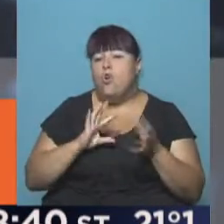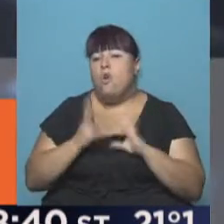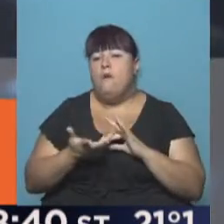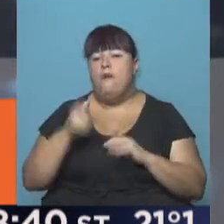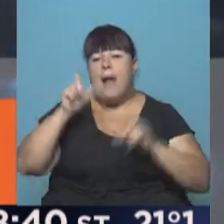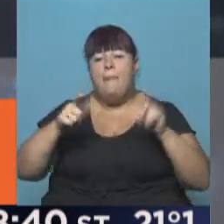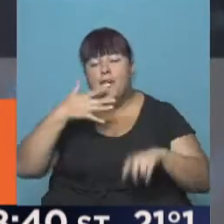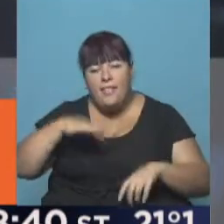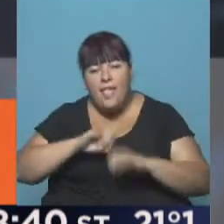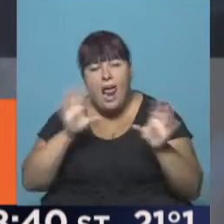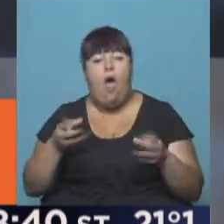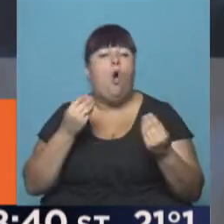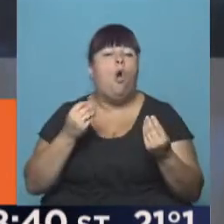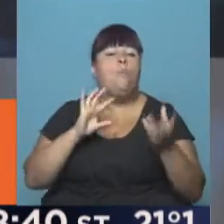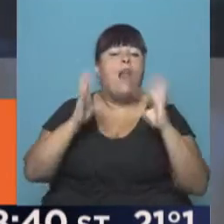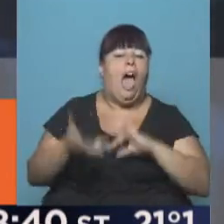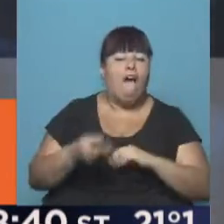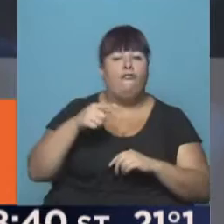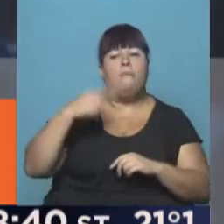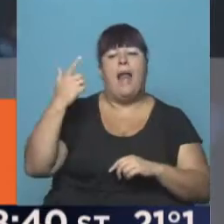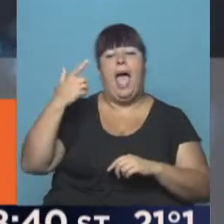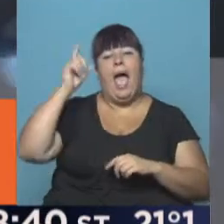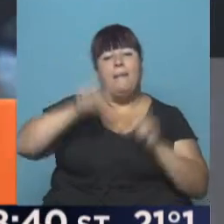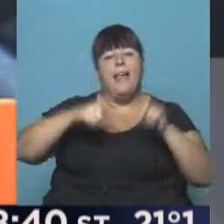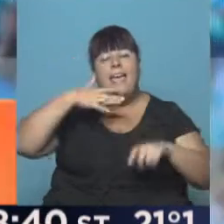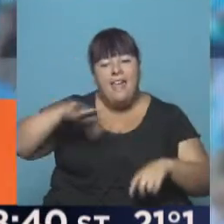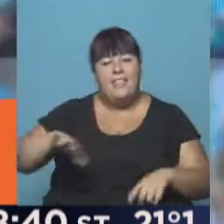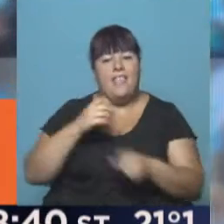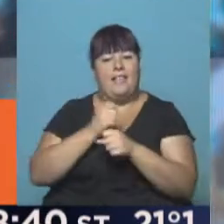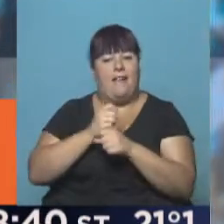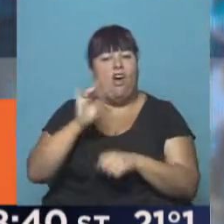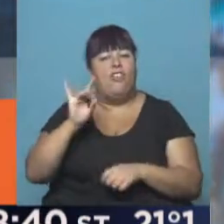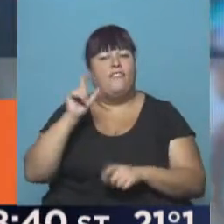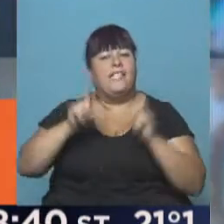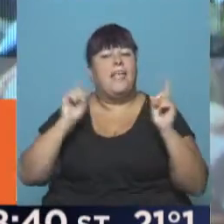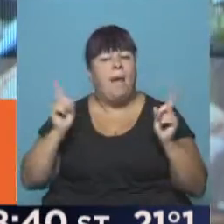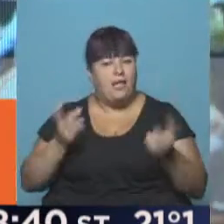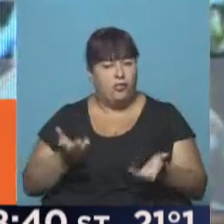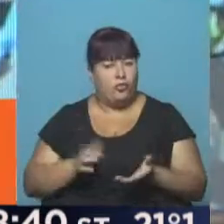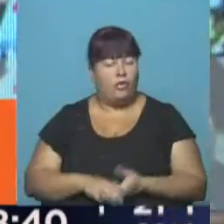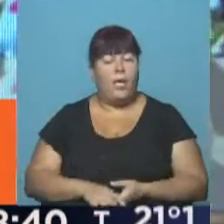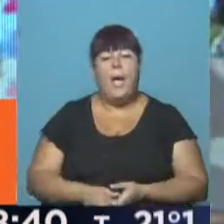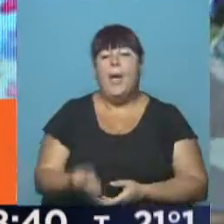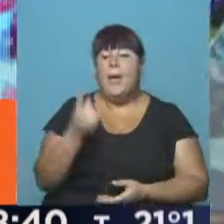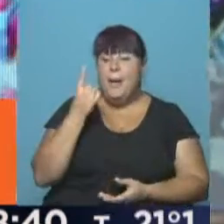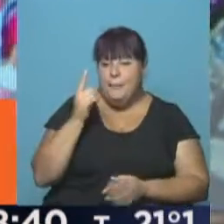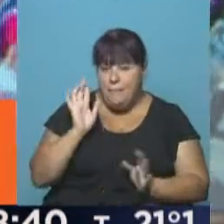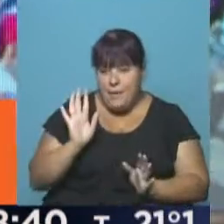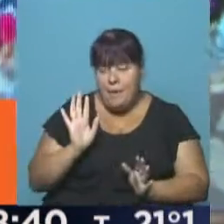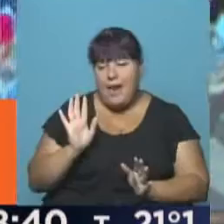la sociedad para entenderlo cuáles serían los mecanismos para que la sociedad entienda el trabajo complejo que tienen los maestros en principio